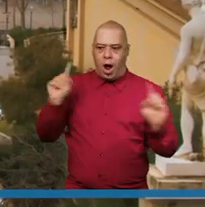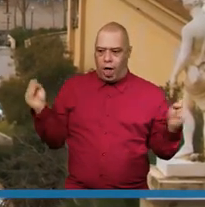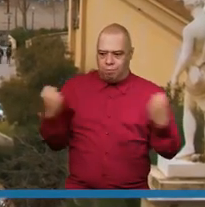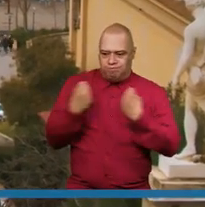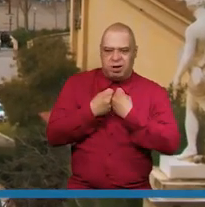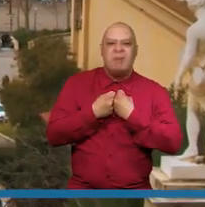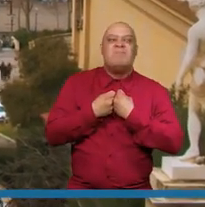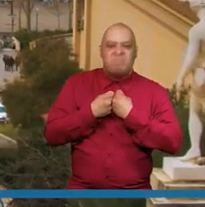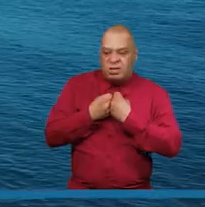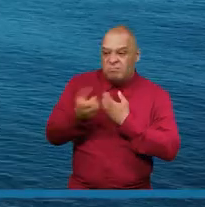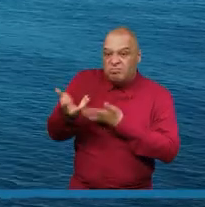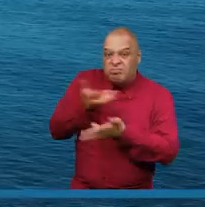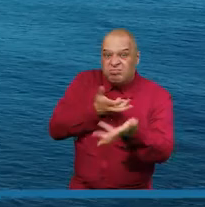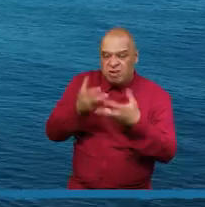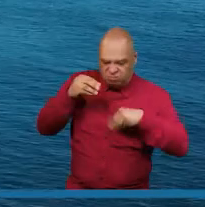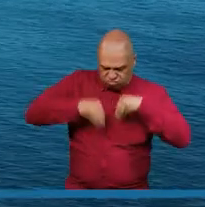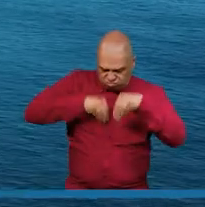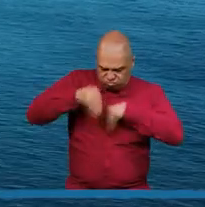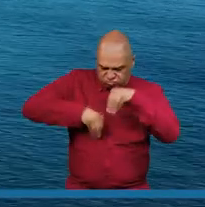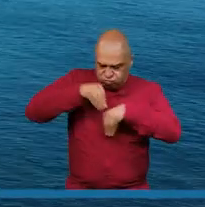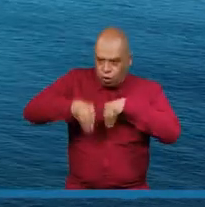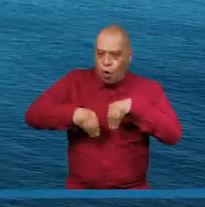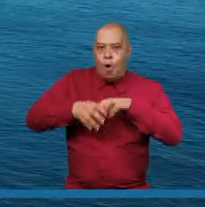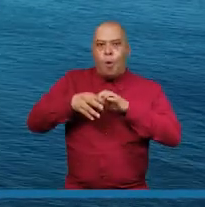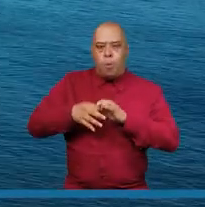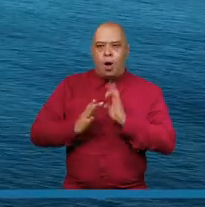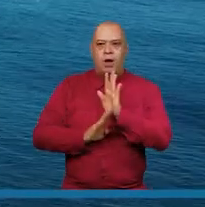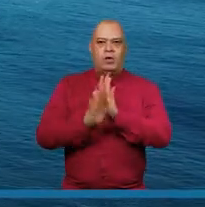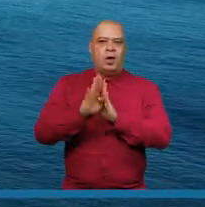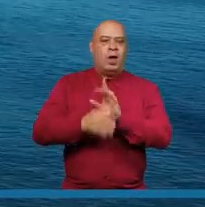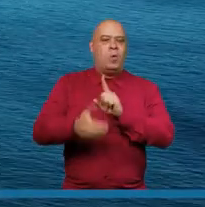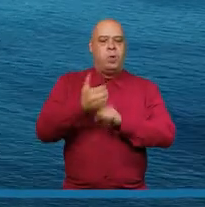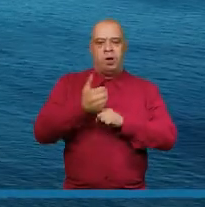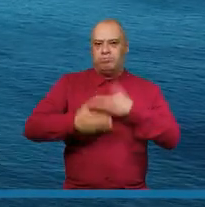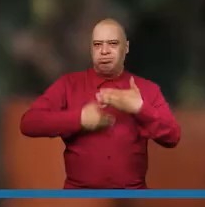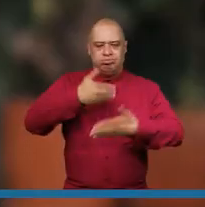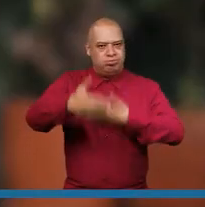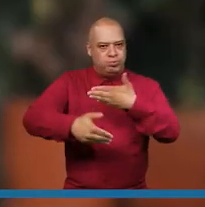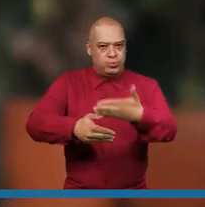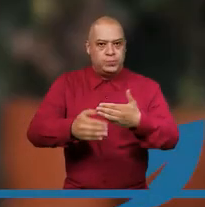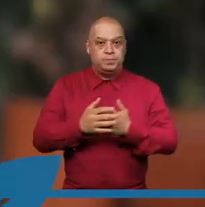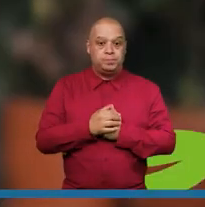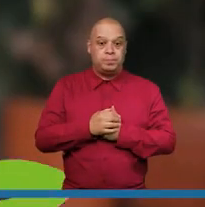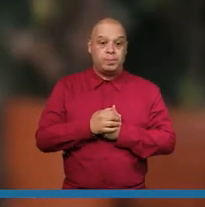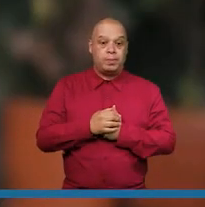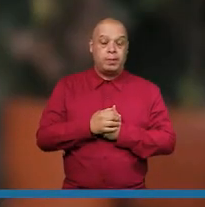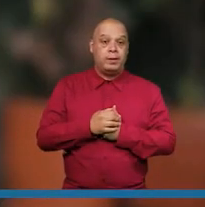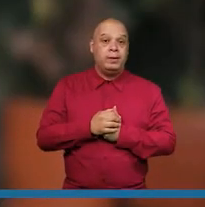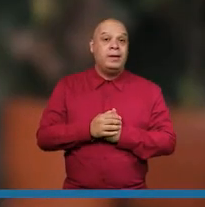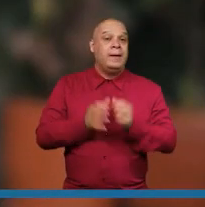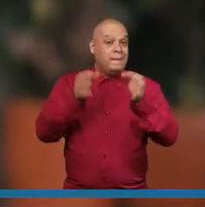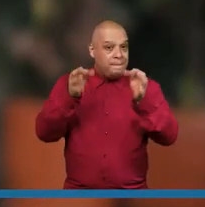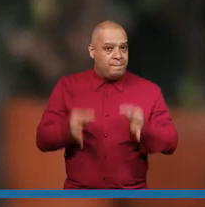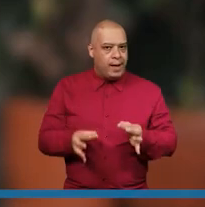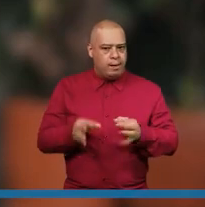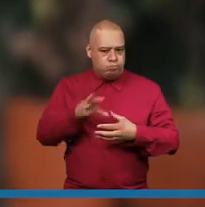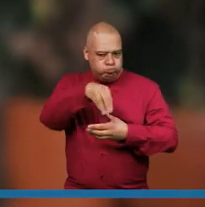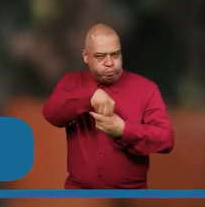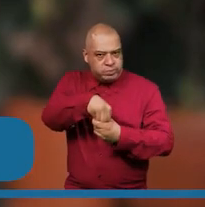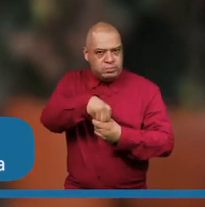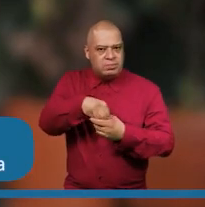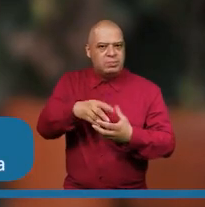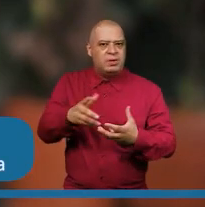una alianza estratégica que nos permite a los dos salir ganando de nuestra actuación. Y ONU Habitat, en esa